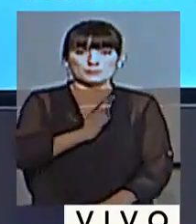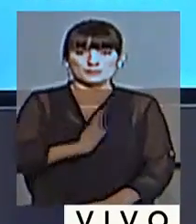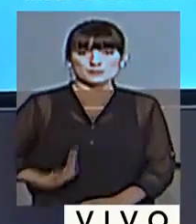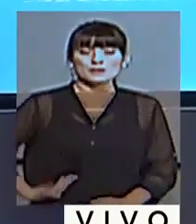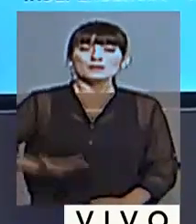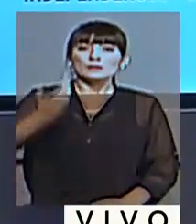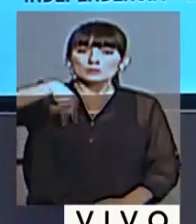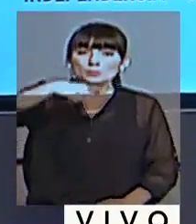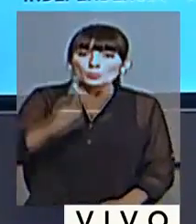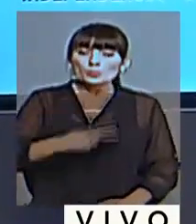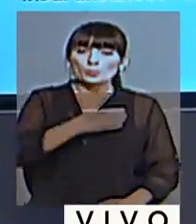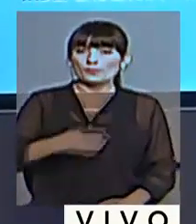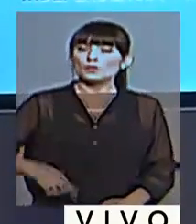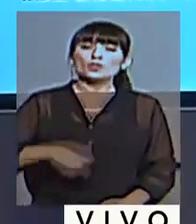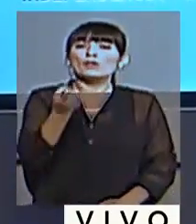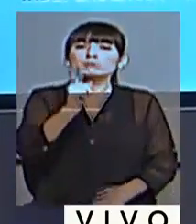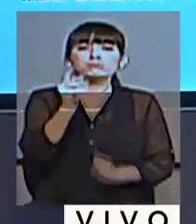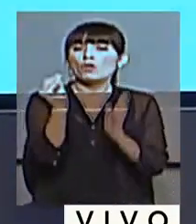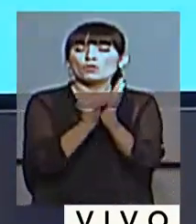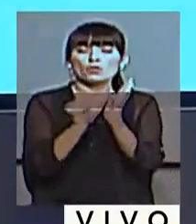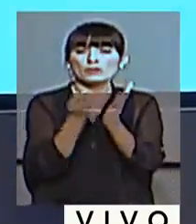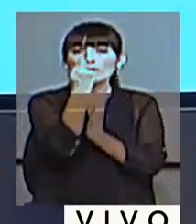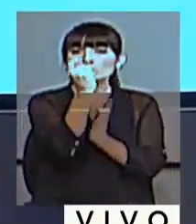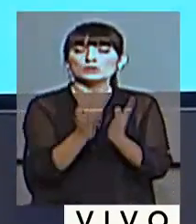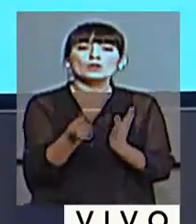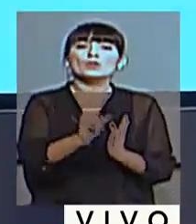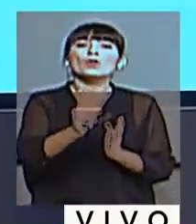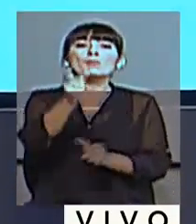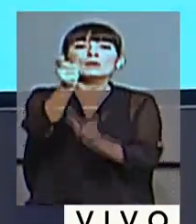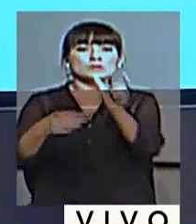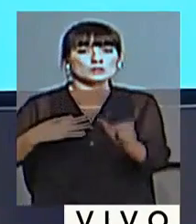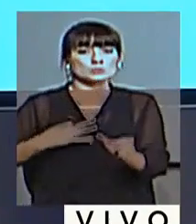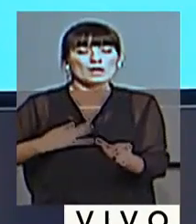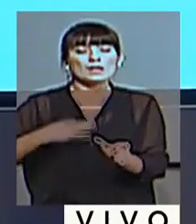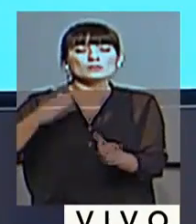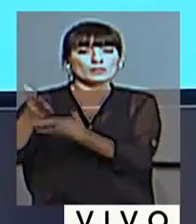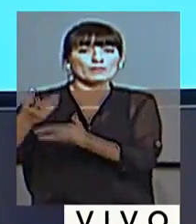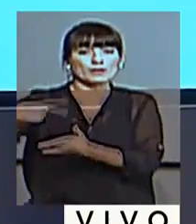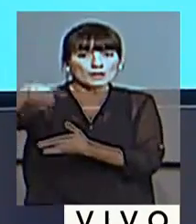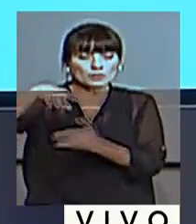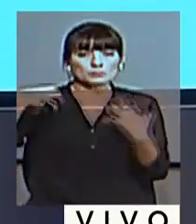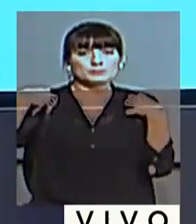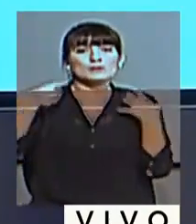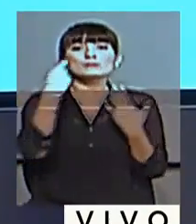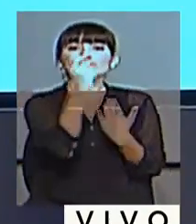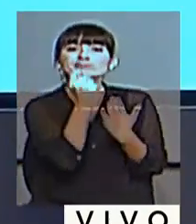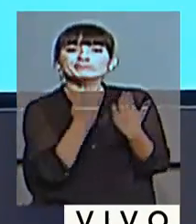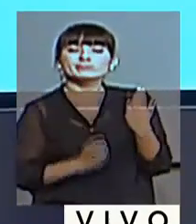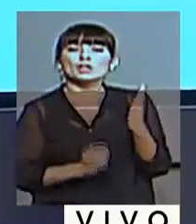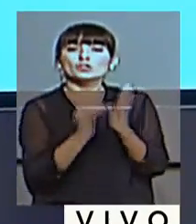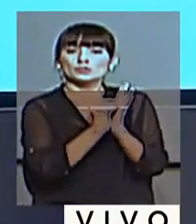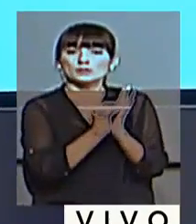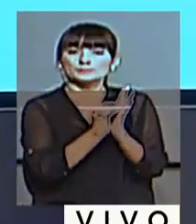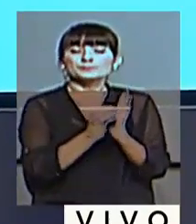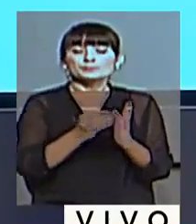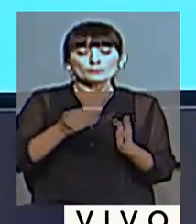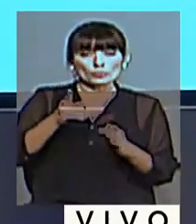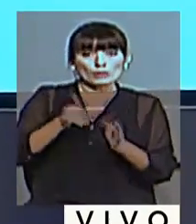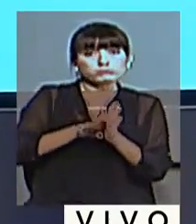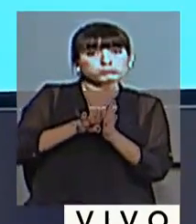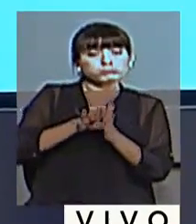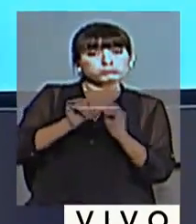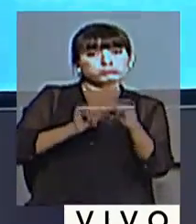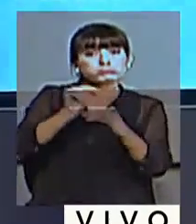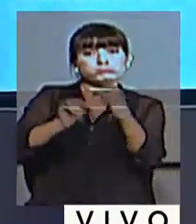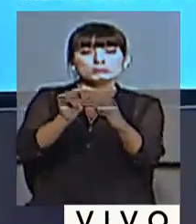nuestro gobierno, pero no lo voy a calificar, lo tienen que calificar los ciudadanos. Ha ido progresando en su calificación porque hemos revisado